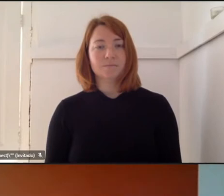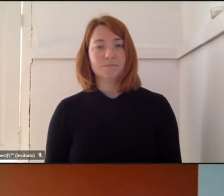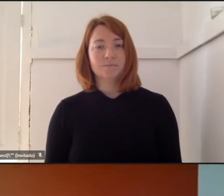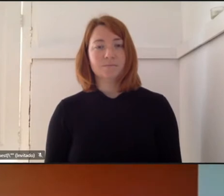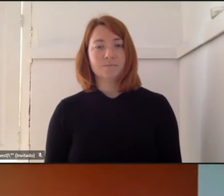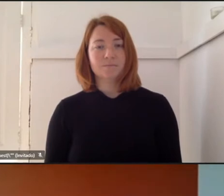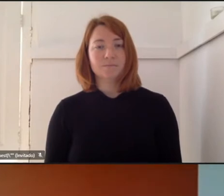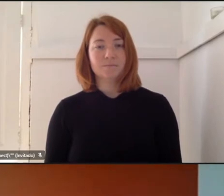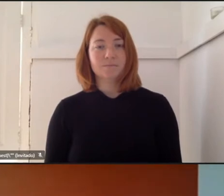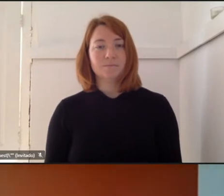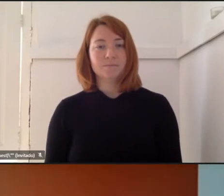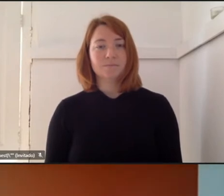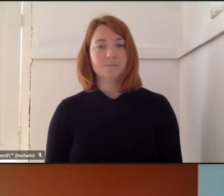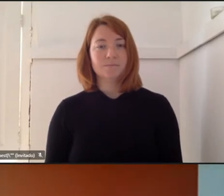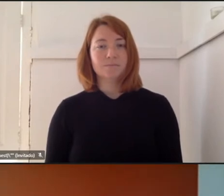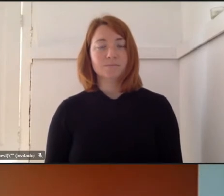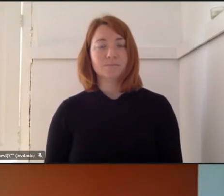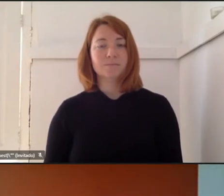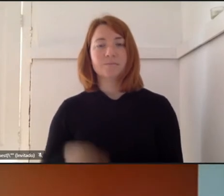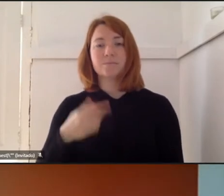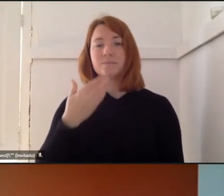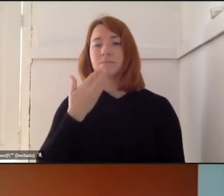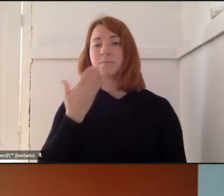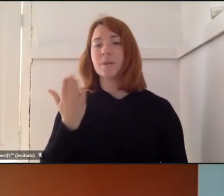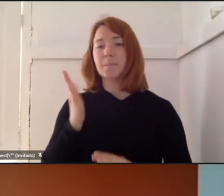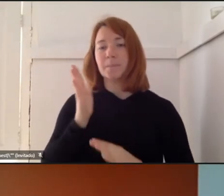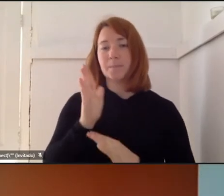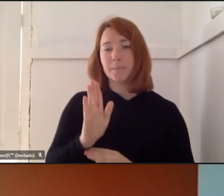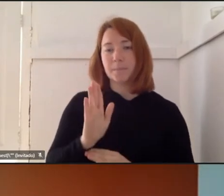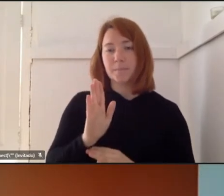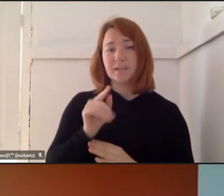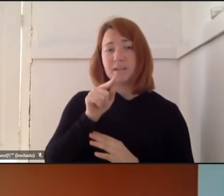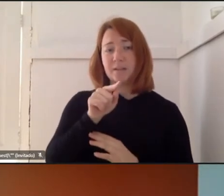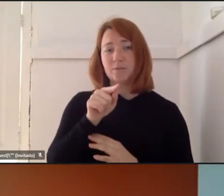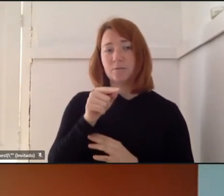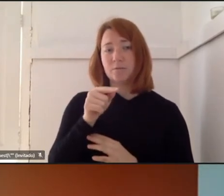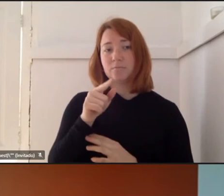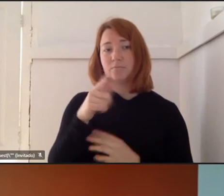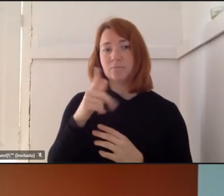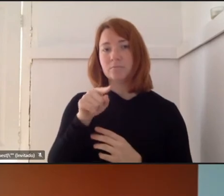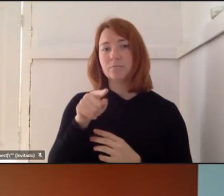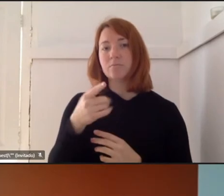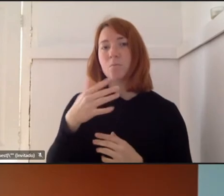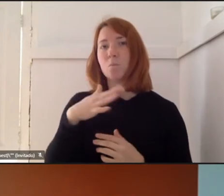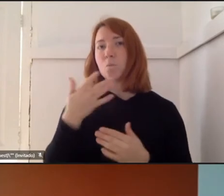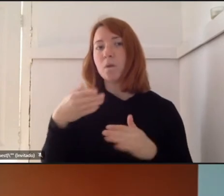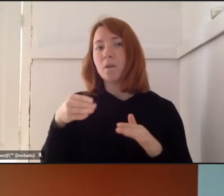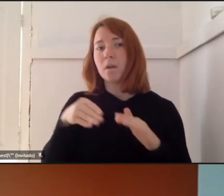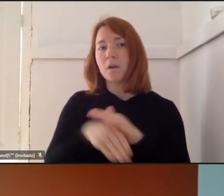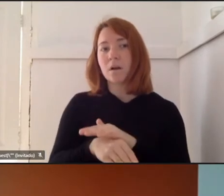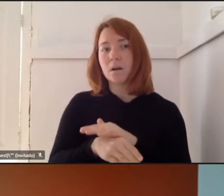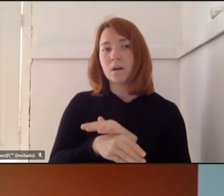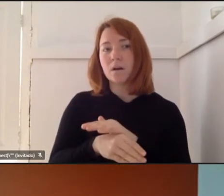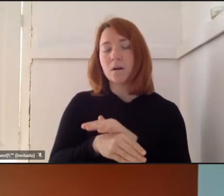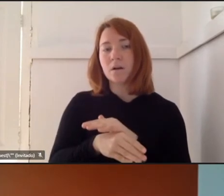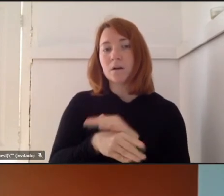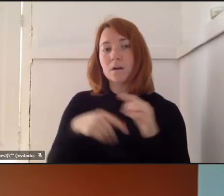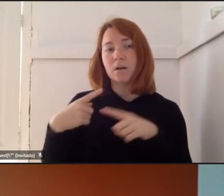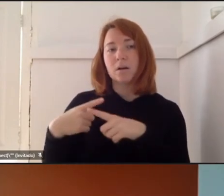sí. ¿Se puede acceder a la presentación que nos has hecho, Encina? ¿Será posible